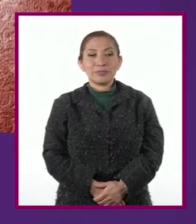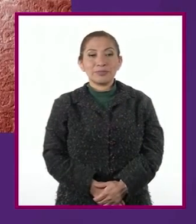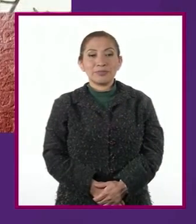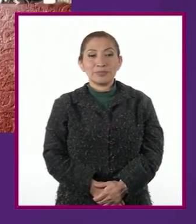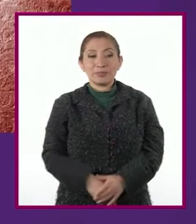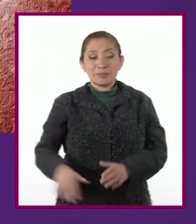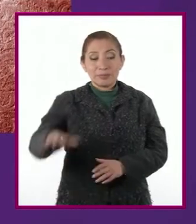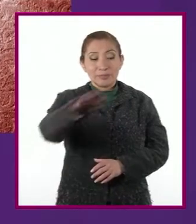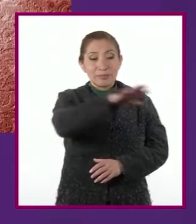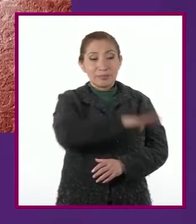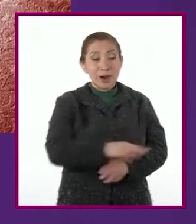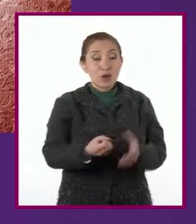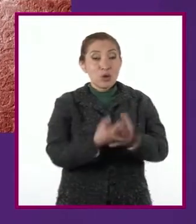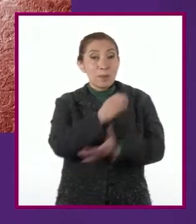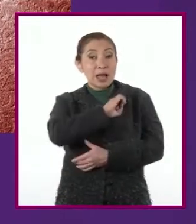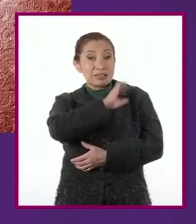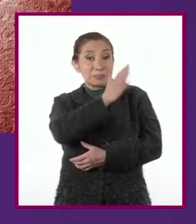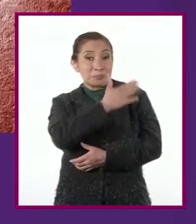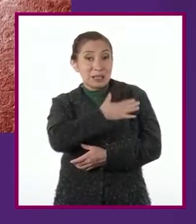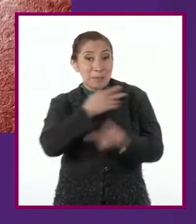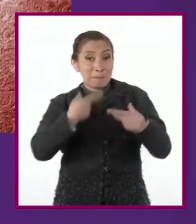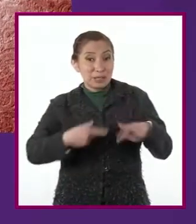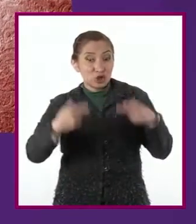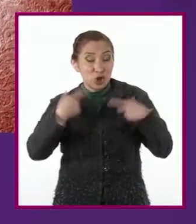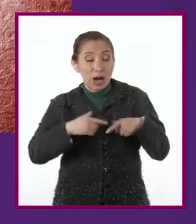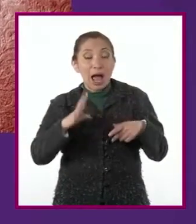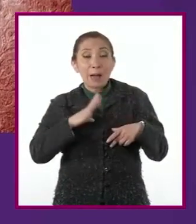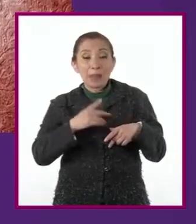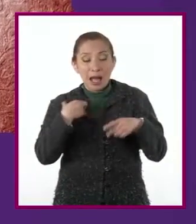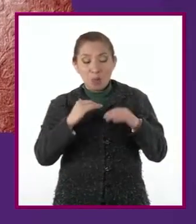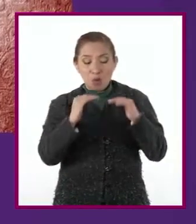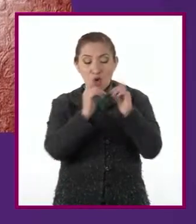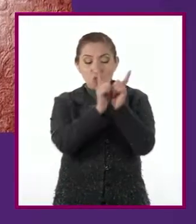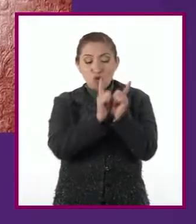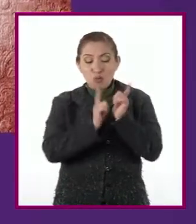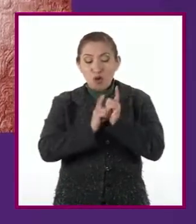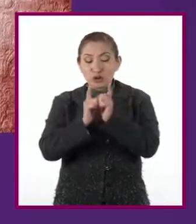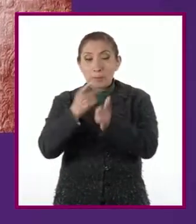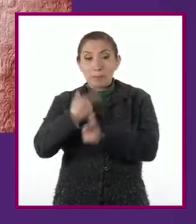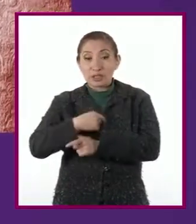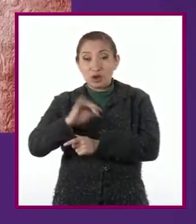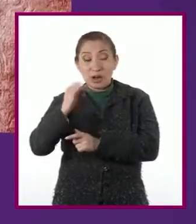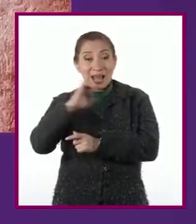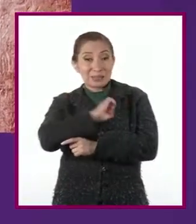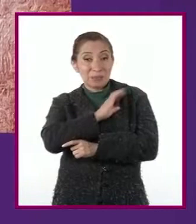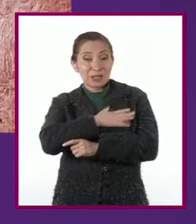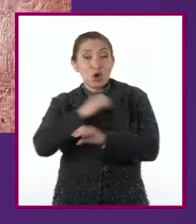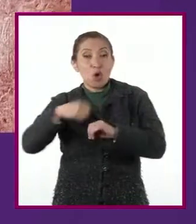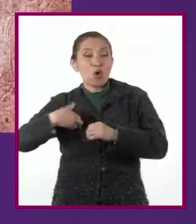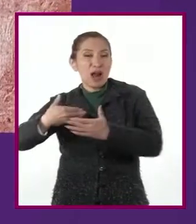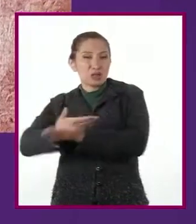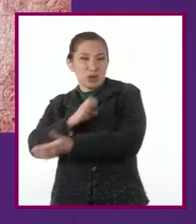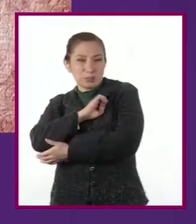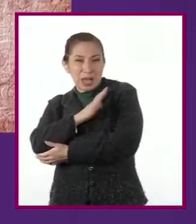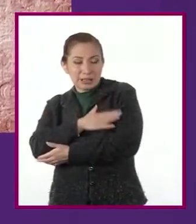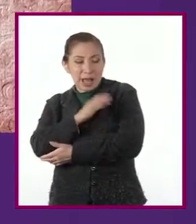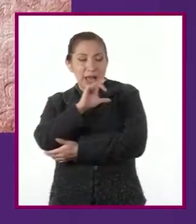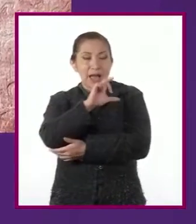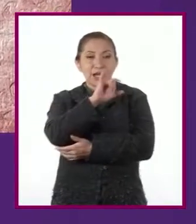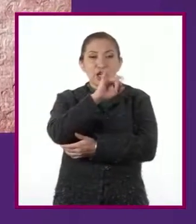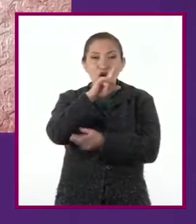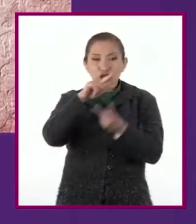La población de la Nueva España estaba integrada étnicamente por españoles o peninsulares,